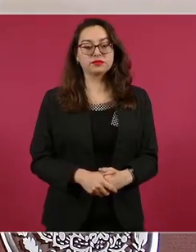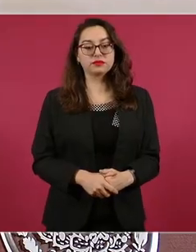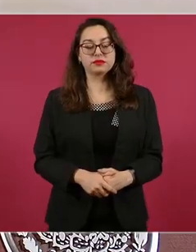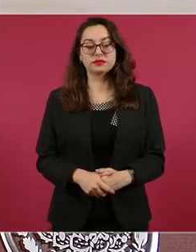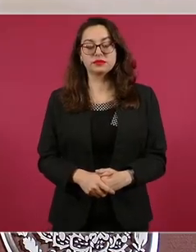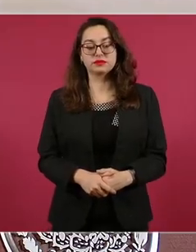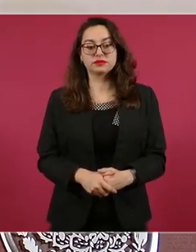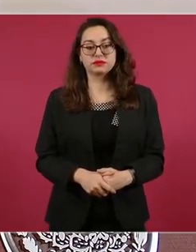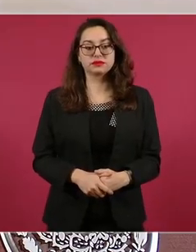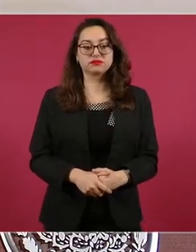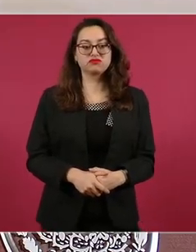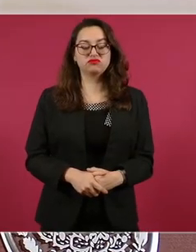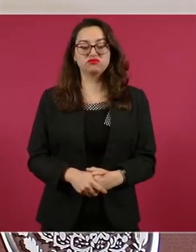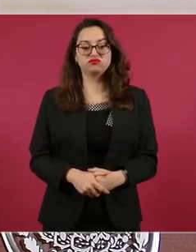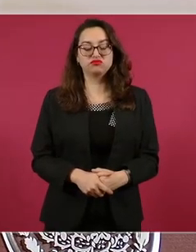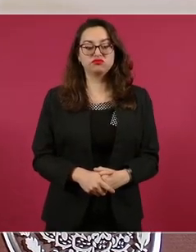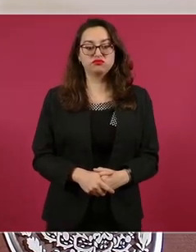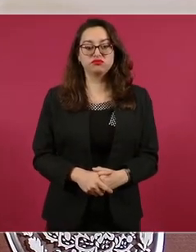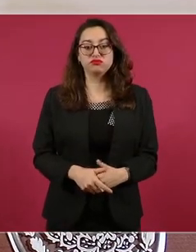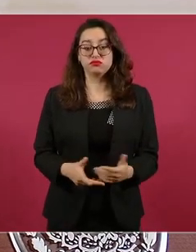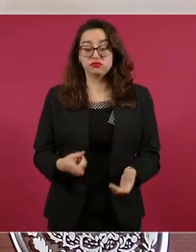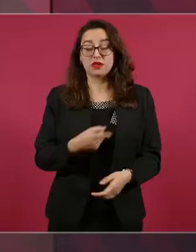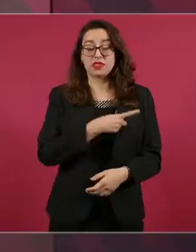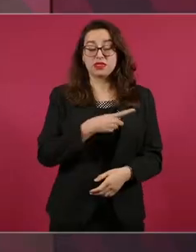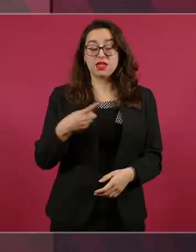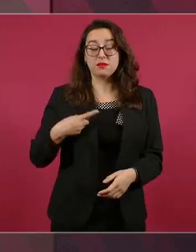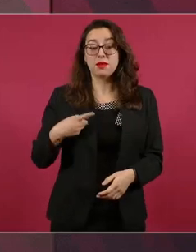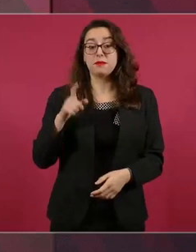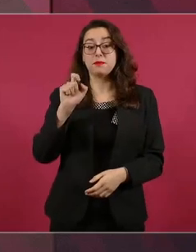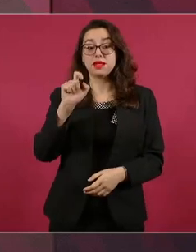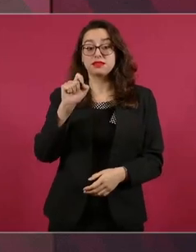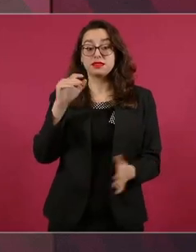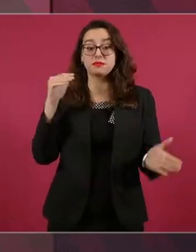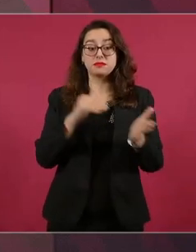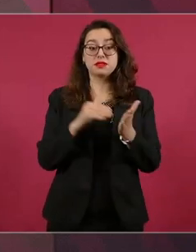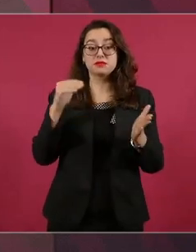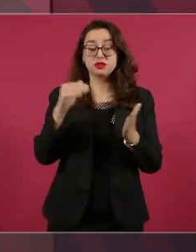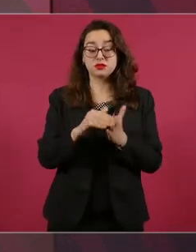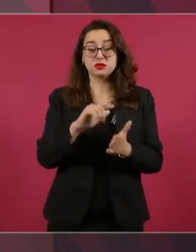con una denuncia de más de 20,000 millones de pesos,